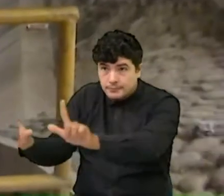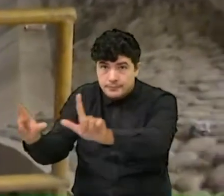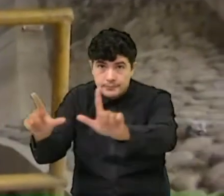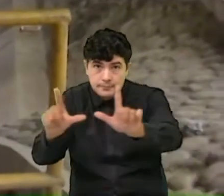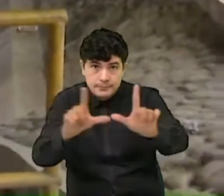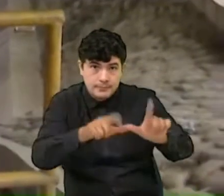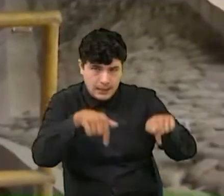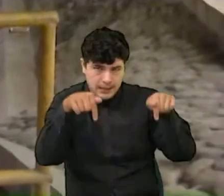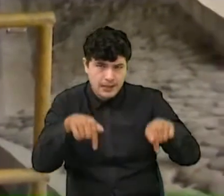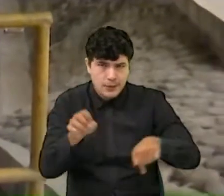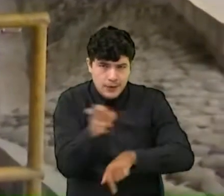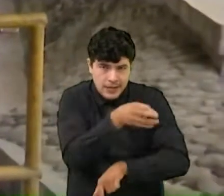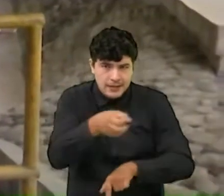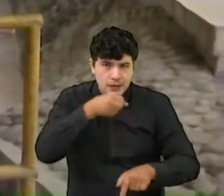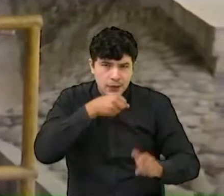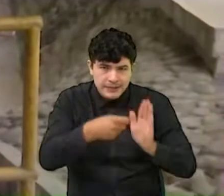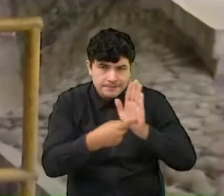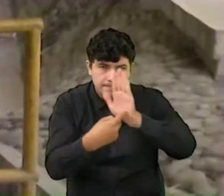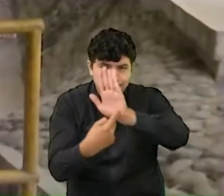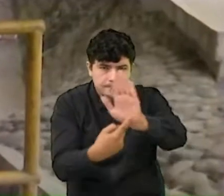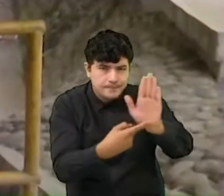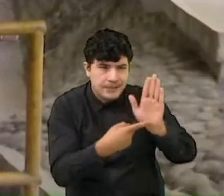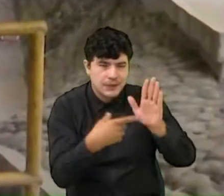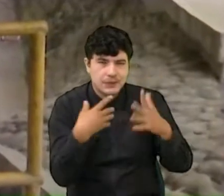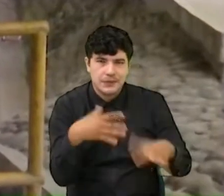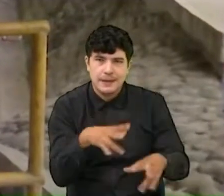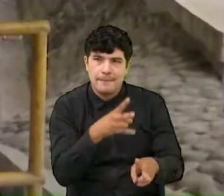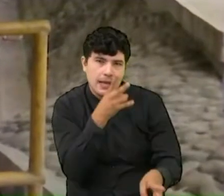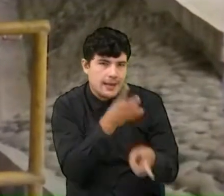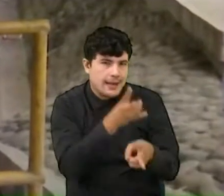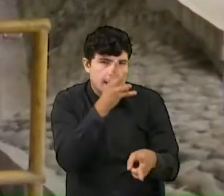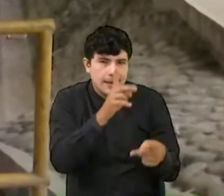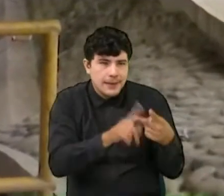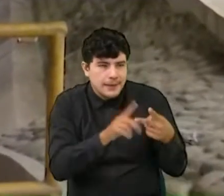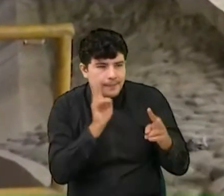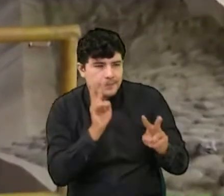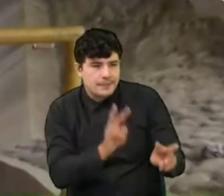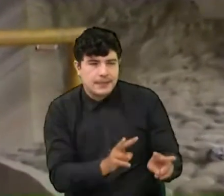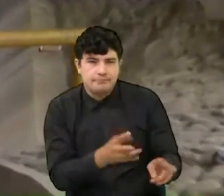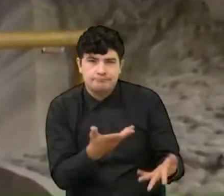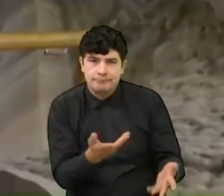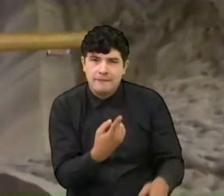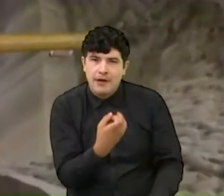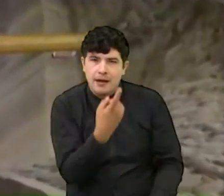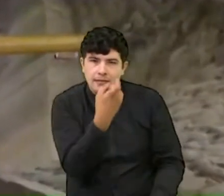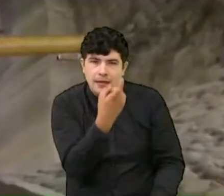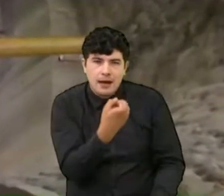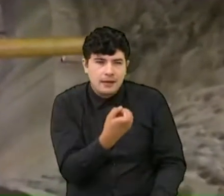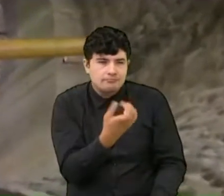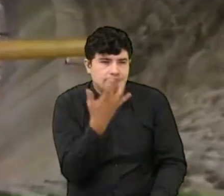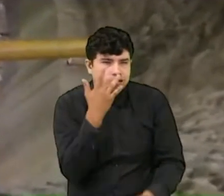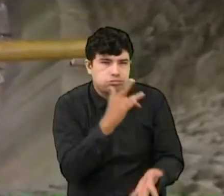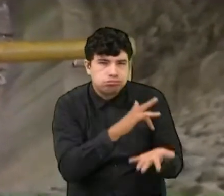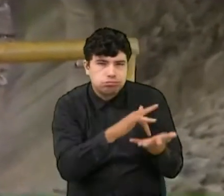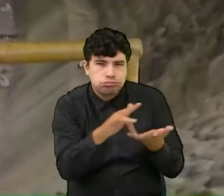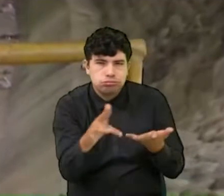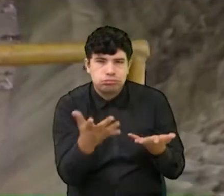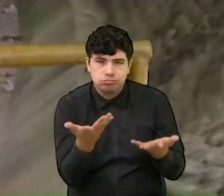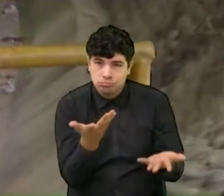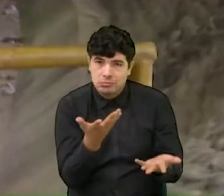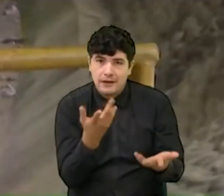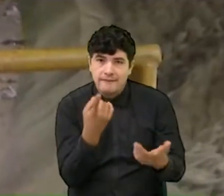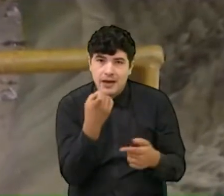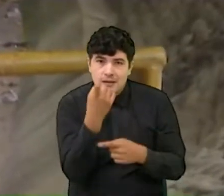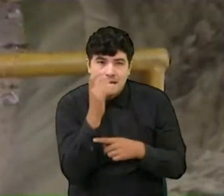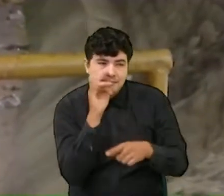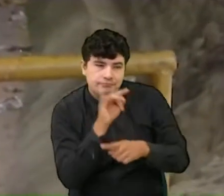cámaras de Oriente Noticias, se ve la inseguridad, se ve también pues la falta de seguridad y la falta también de limpieza en ese